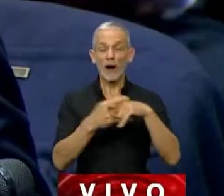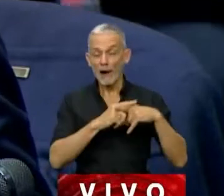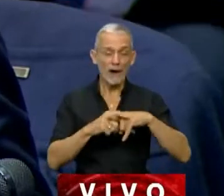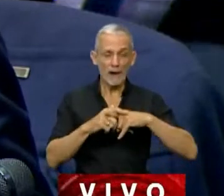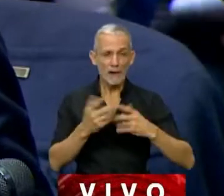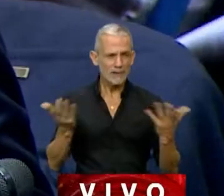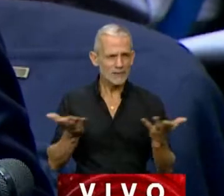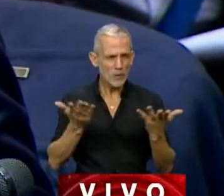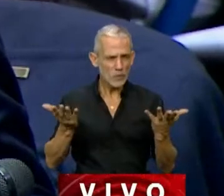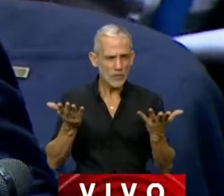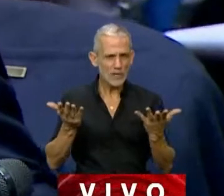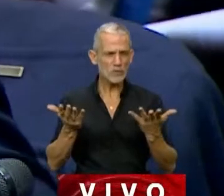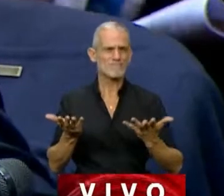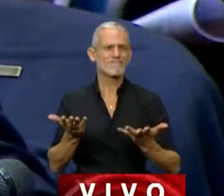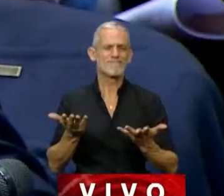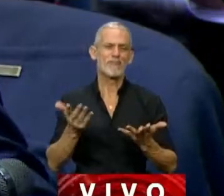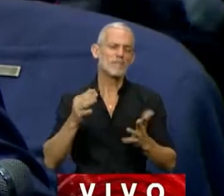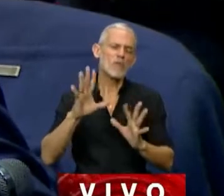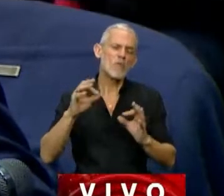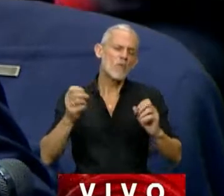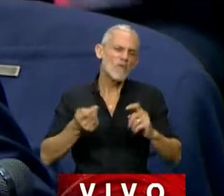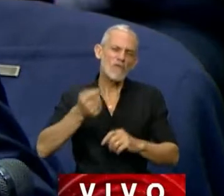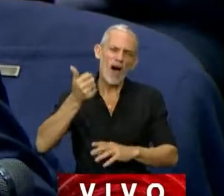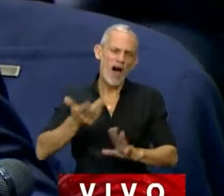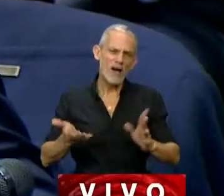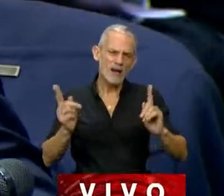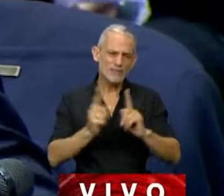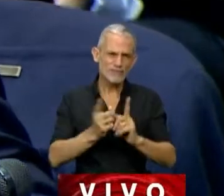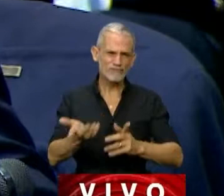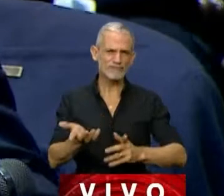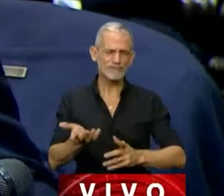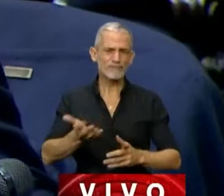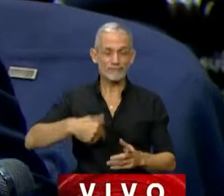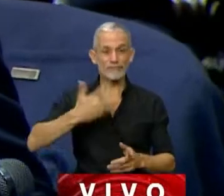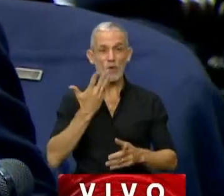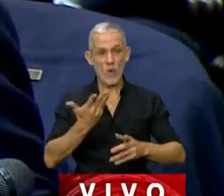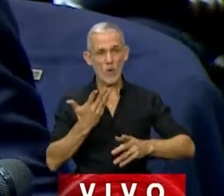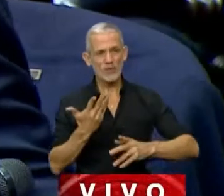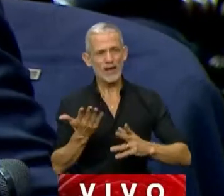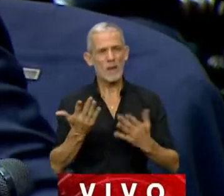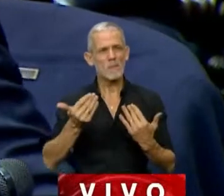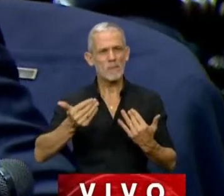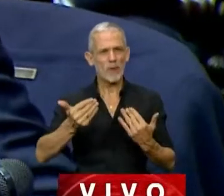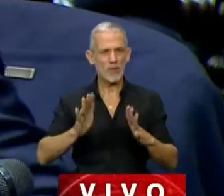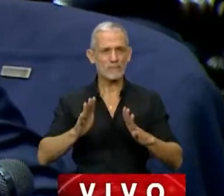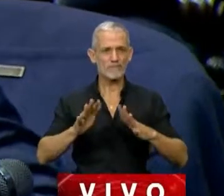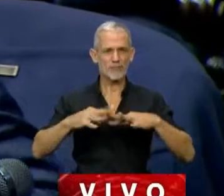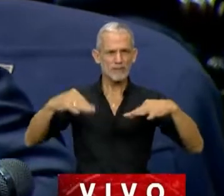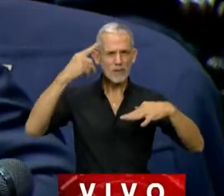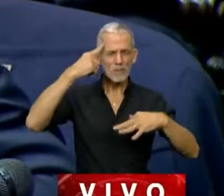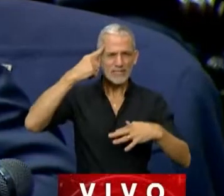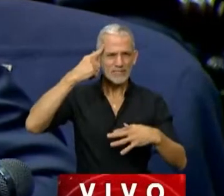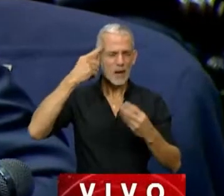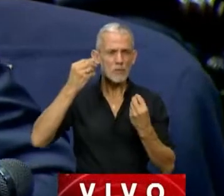discutiendo algo que es muy sencillo y que realmente nos gustaría poder estar